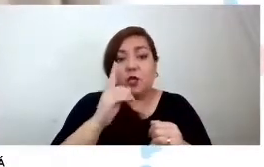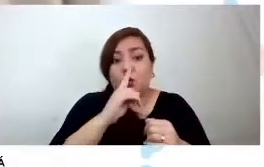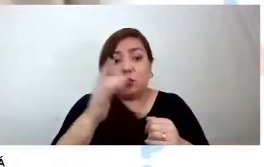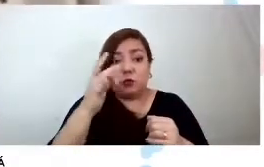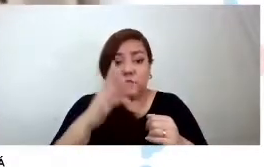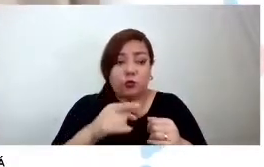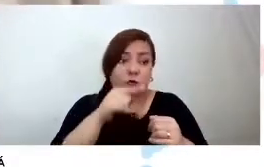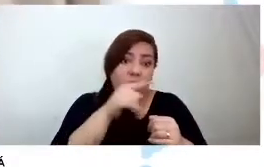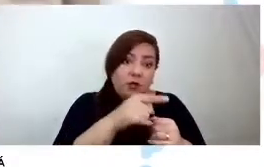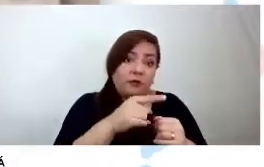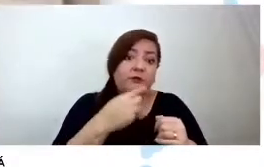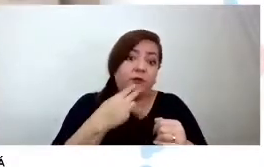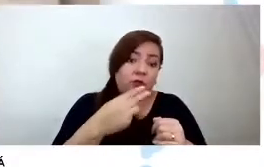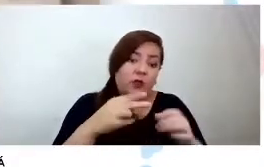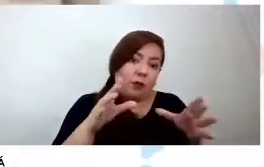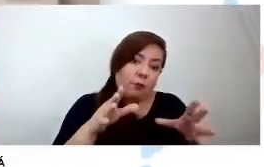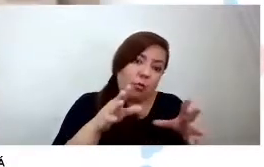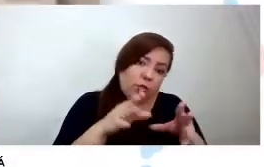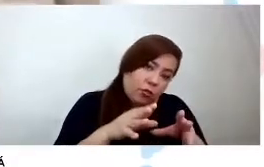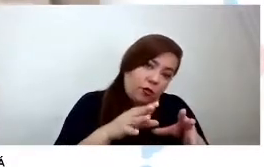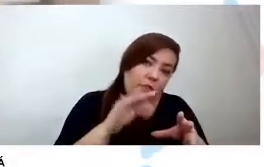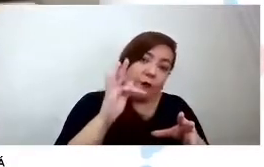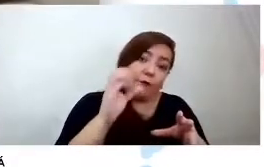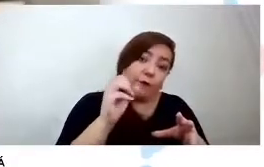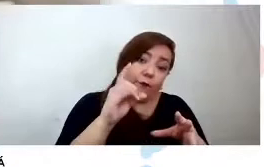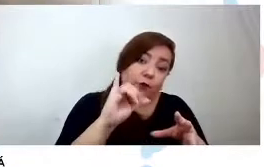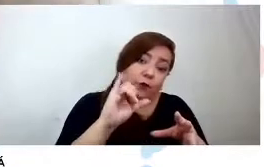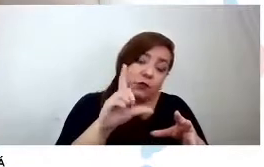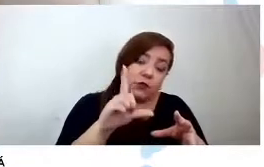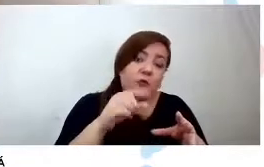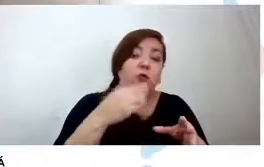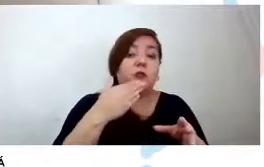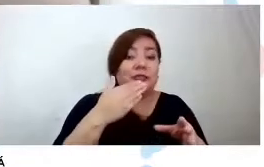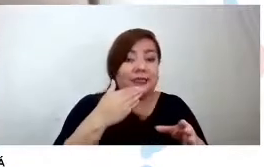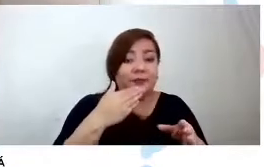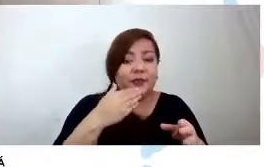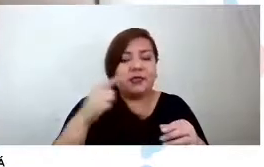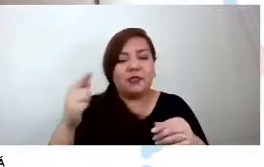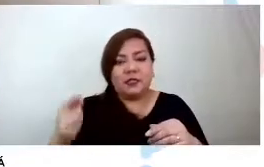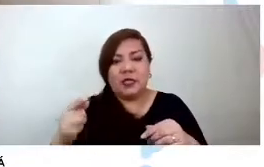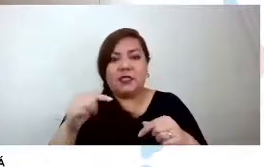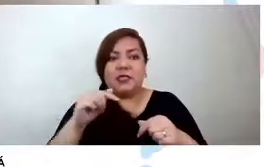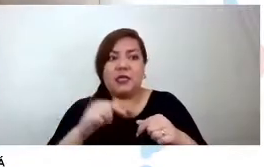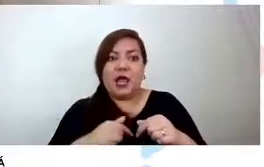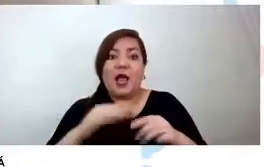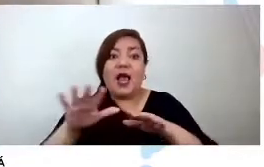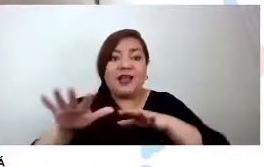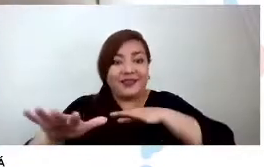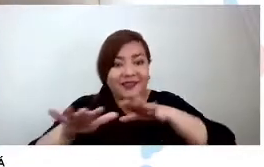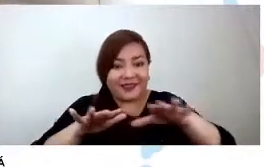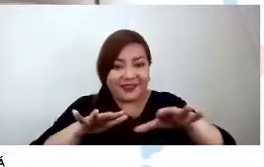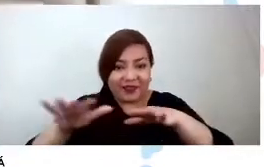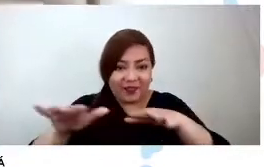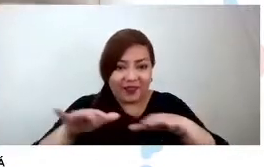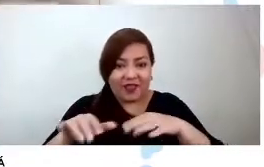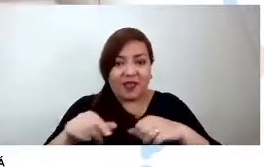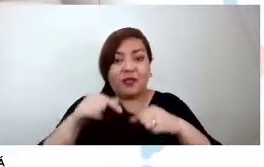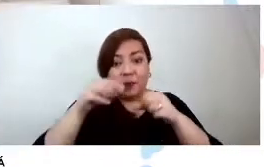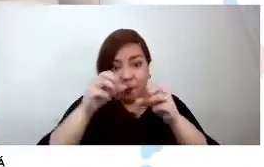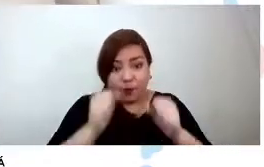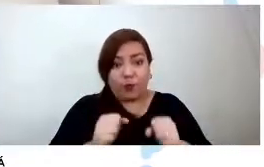organismo vivo que queda fosilizado, sino que también de las huellas de su actividad que en algún momento pudo